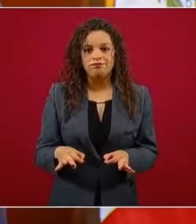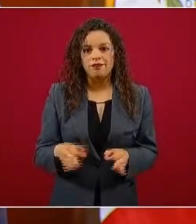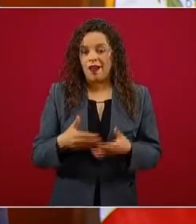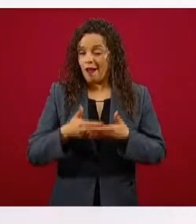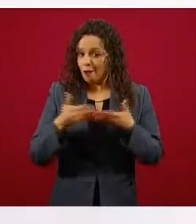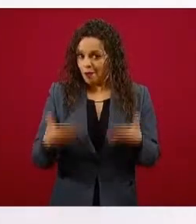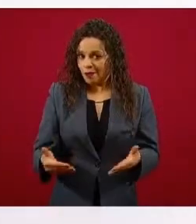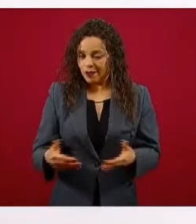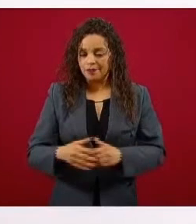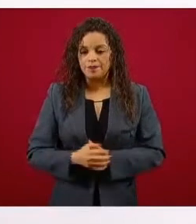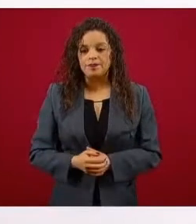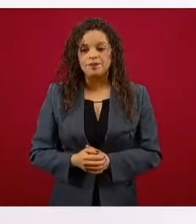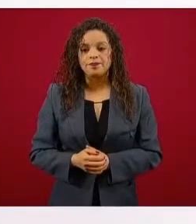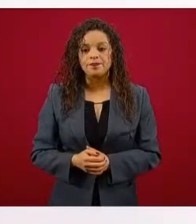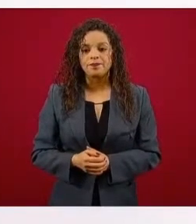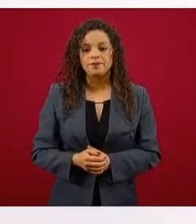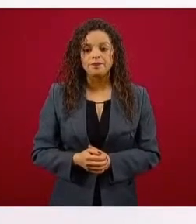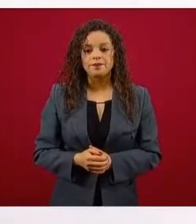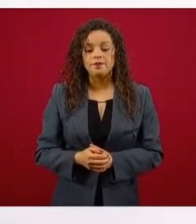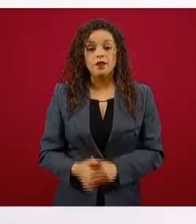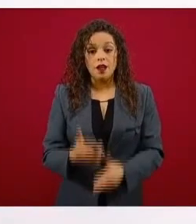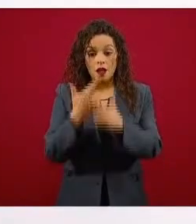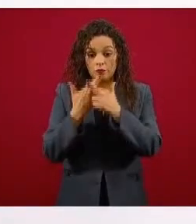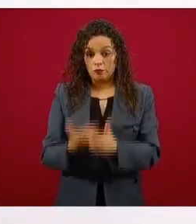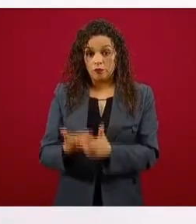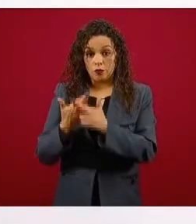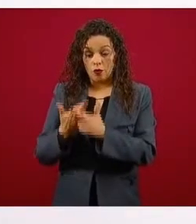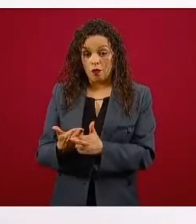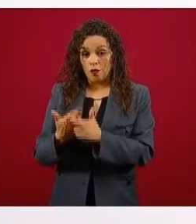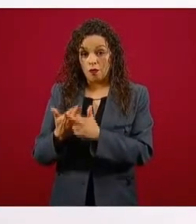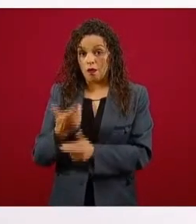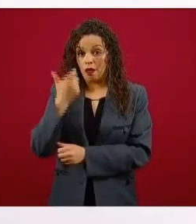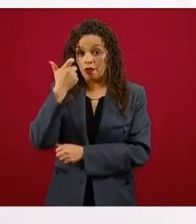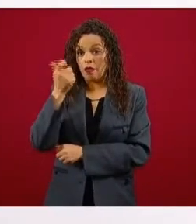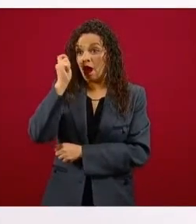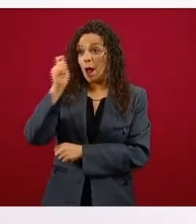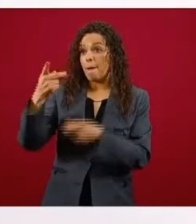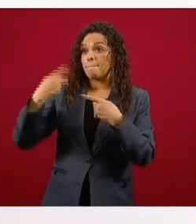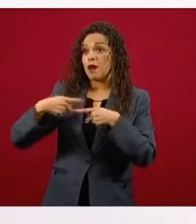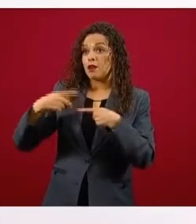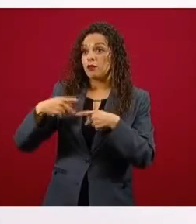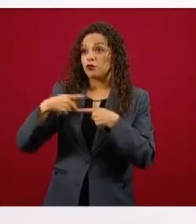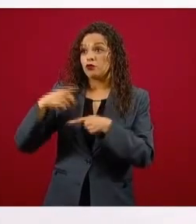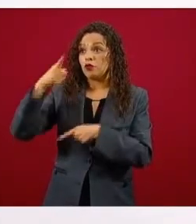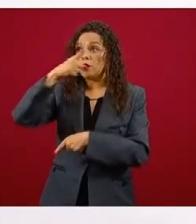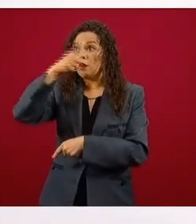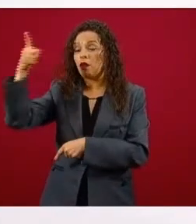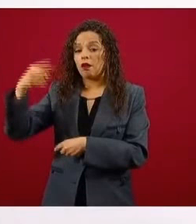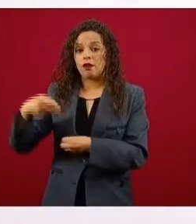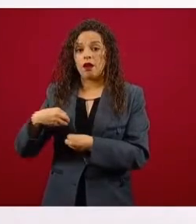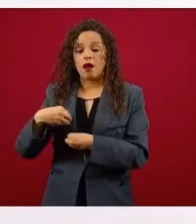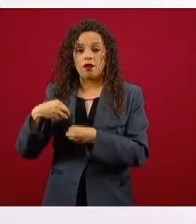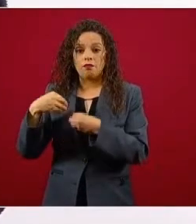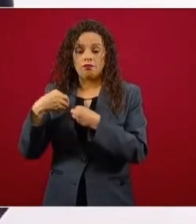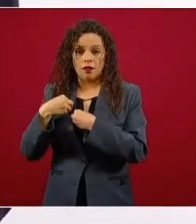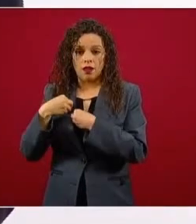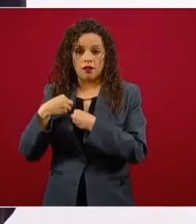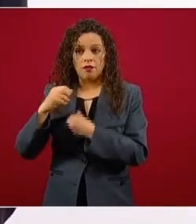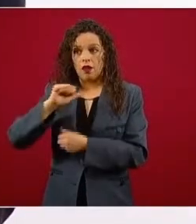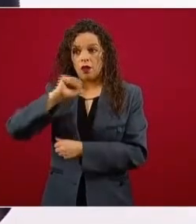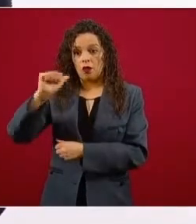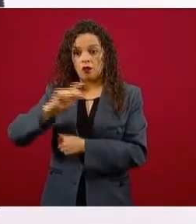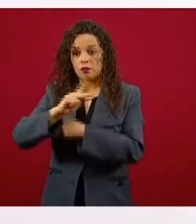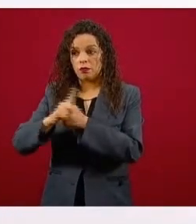Las remesas que envían nuestros paisanos a sus familiares, y